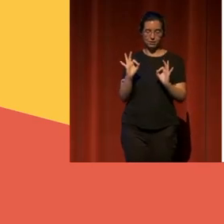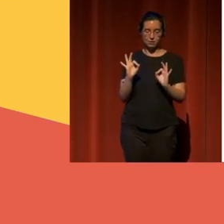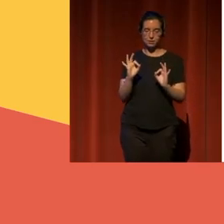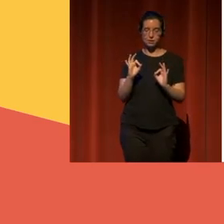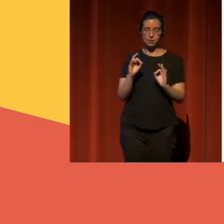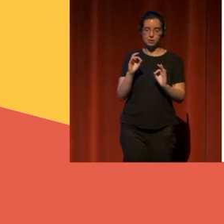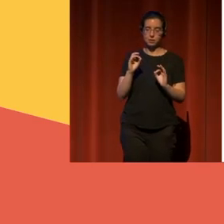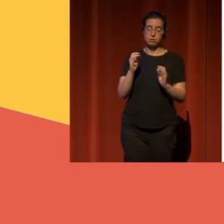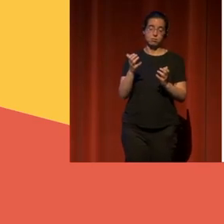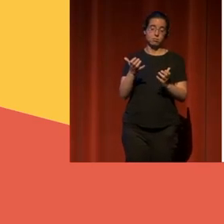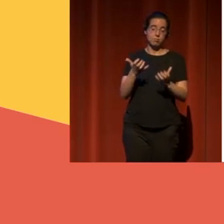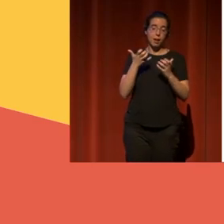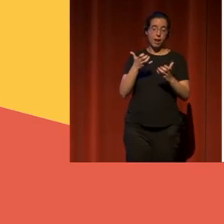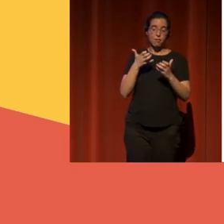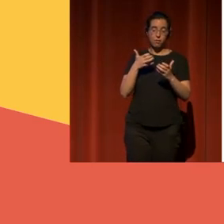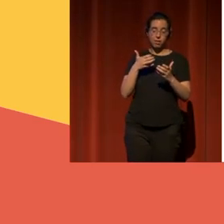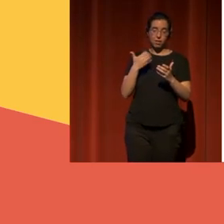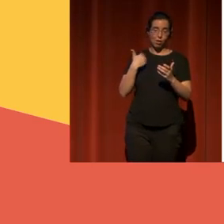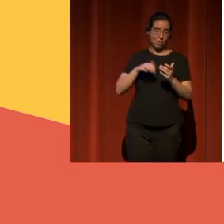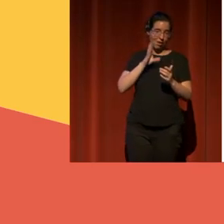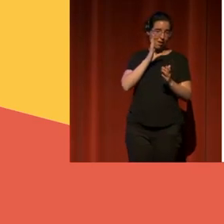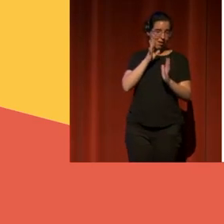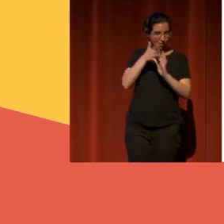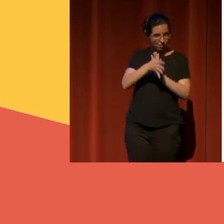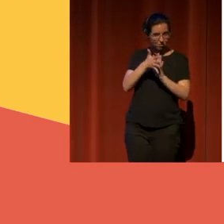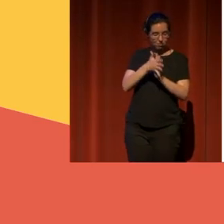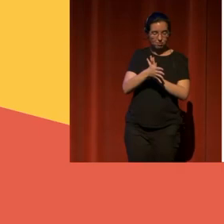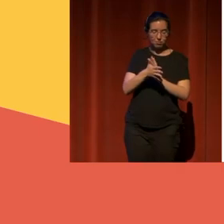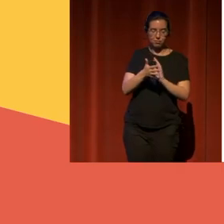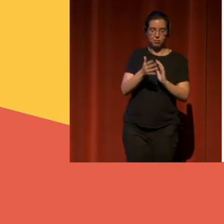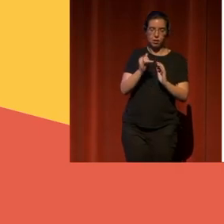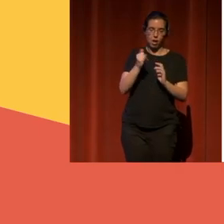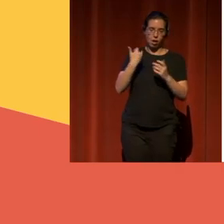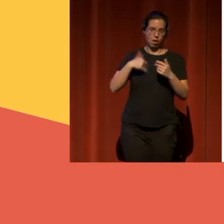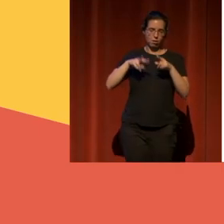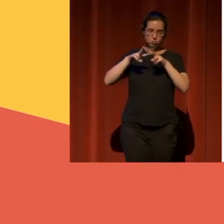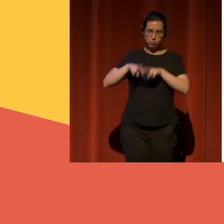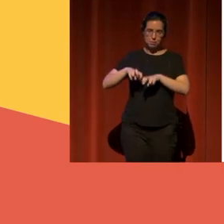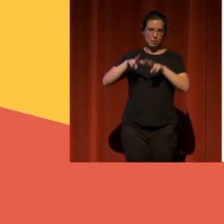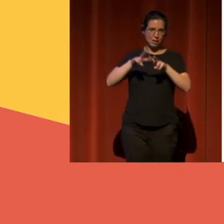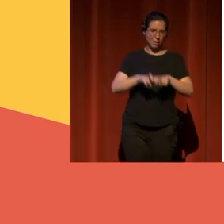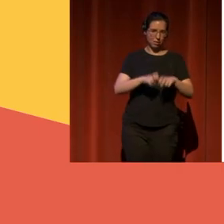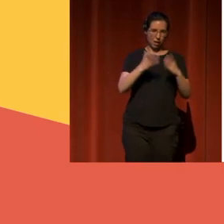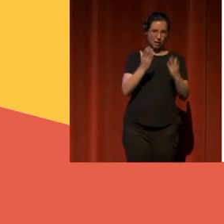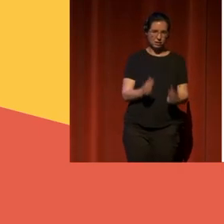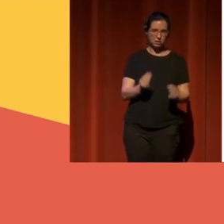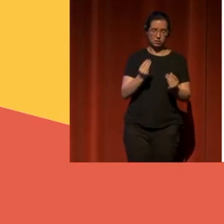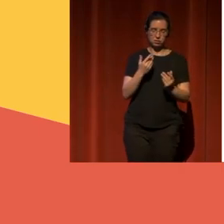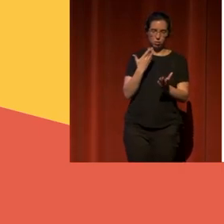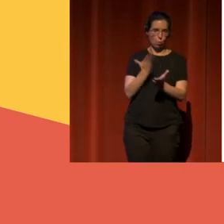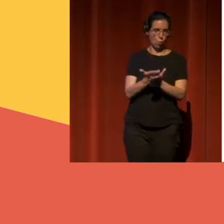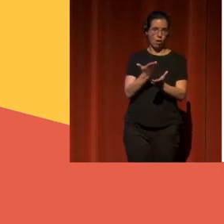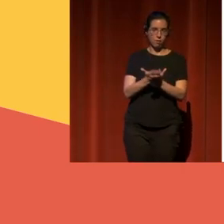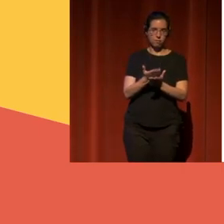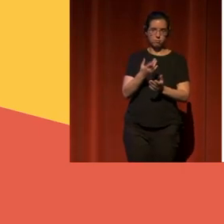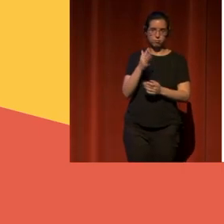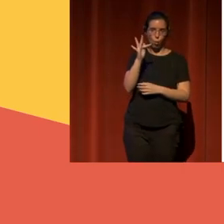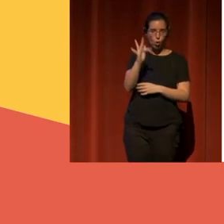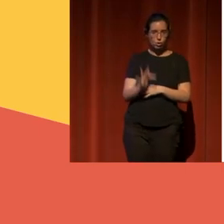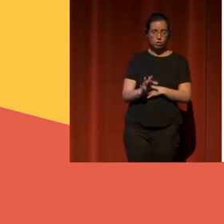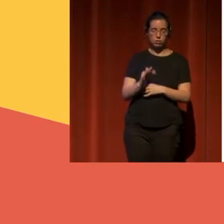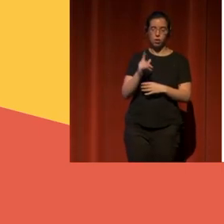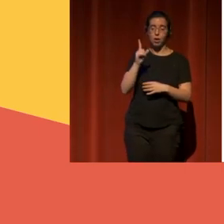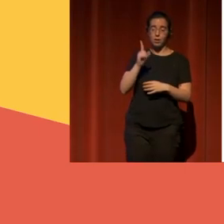posibles beneficios hacia la lectura las hemos comentado. Hay numerosas investigaciones que confirman sus aportaciones. Es cierto que también se han